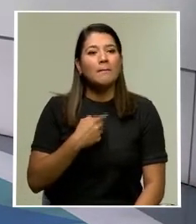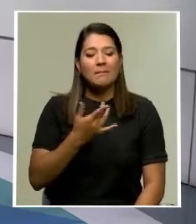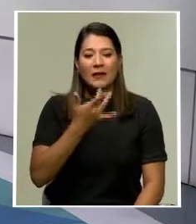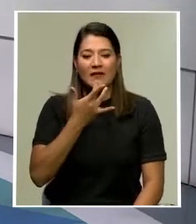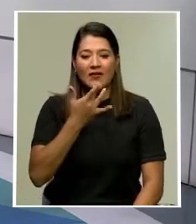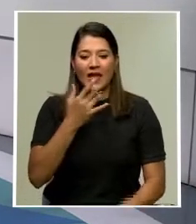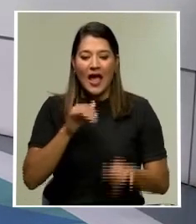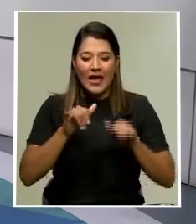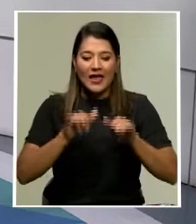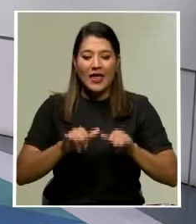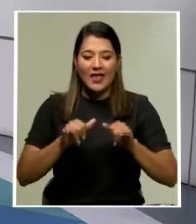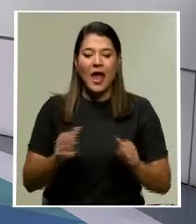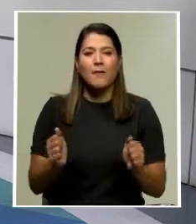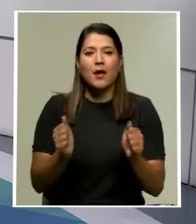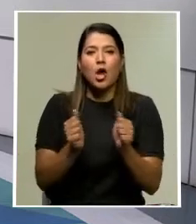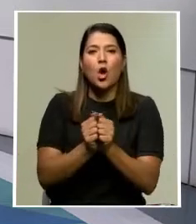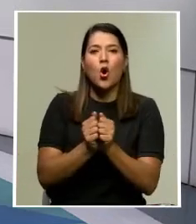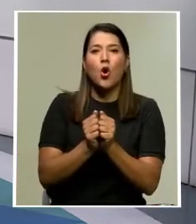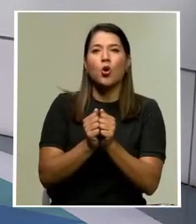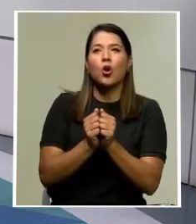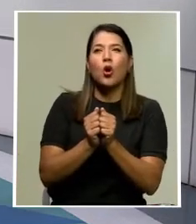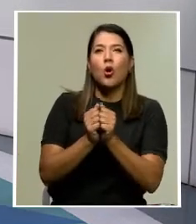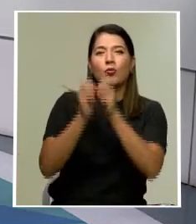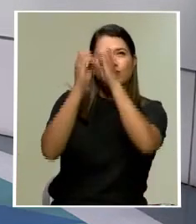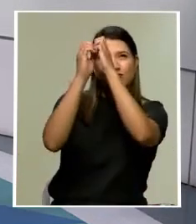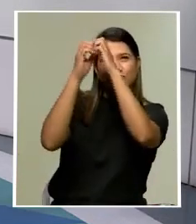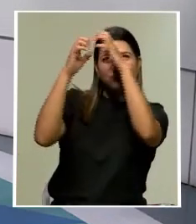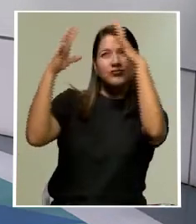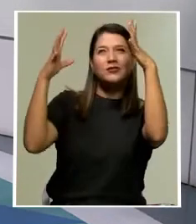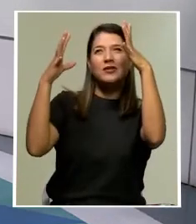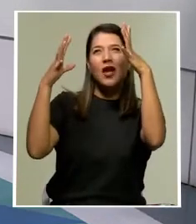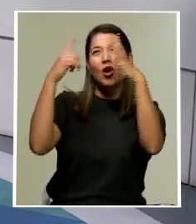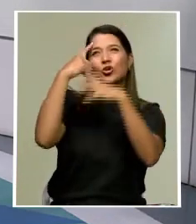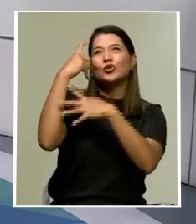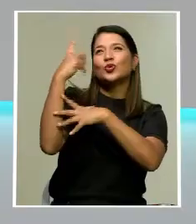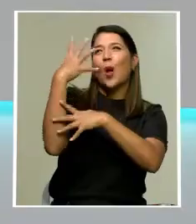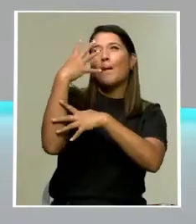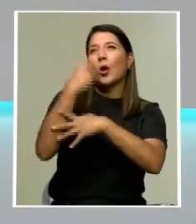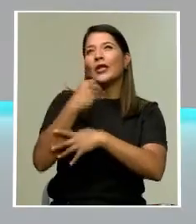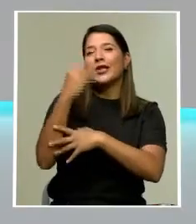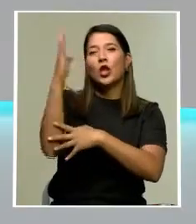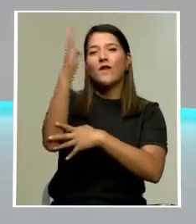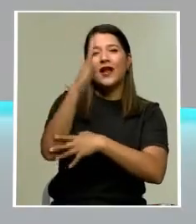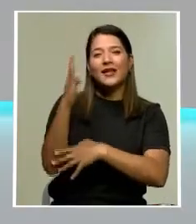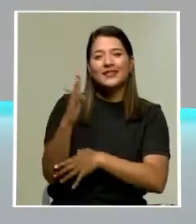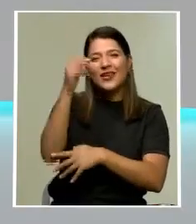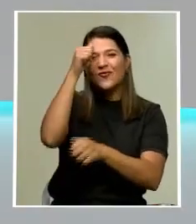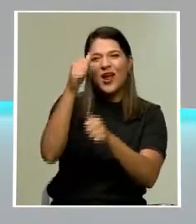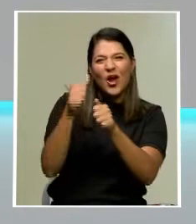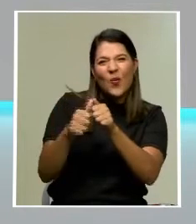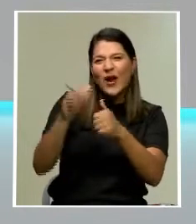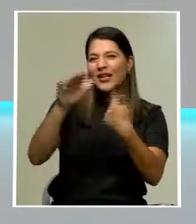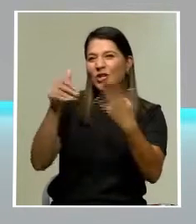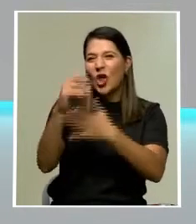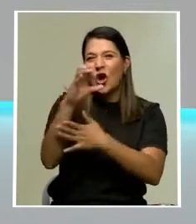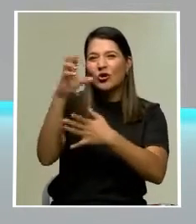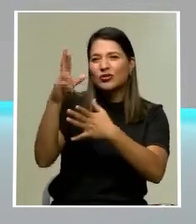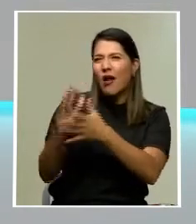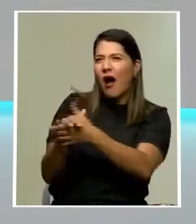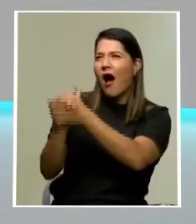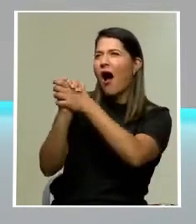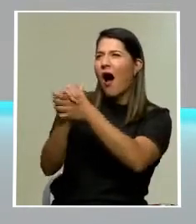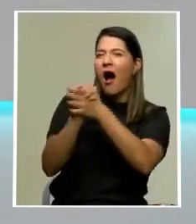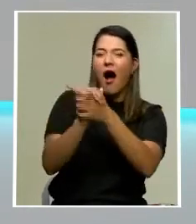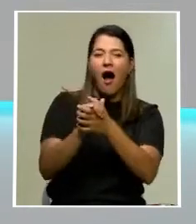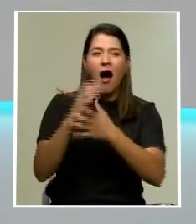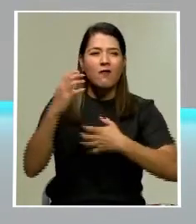imagen bonita del Brasil. Tengo en la memoria la manera en que uno festejaba el avance de la Sele.